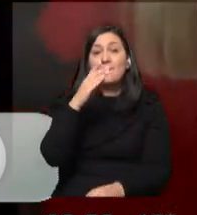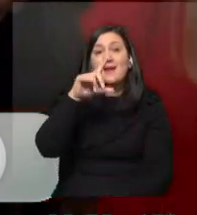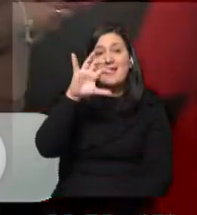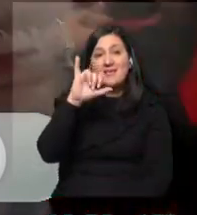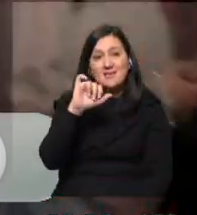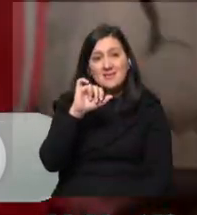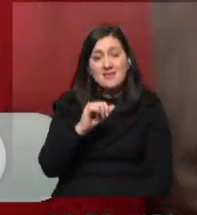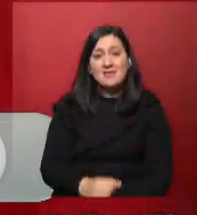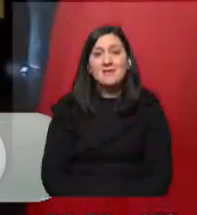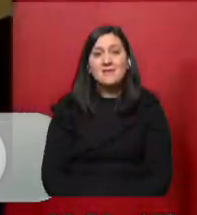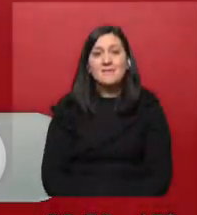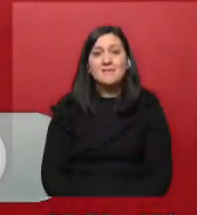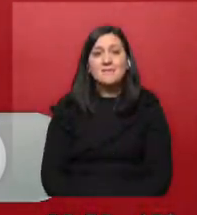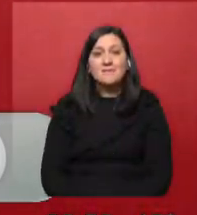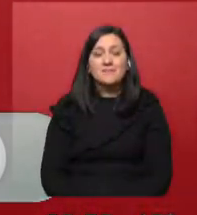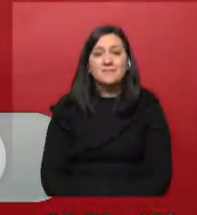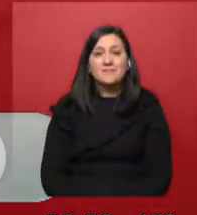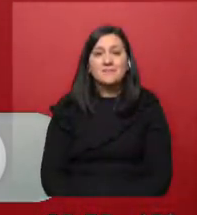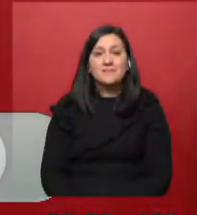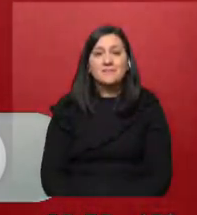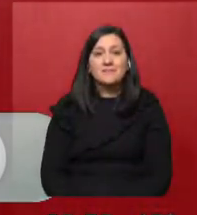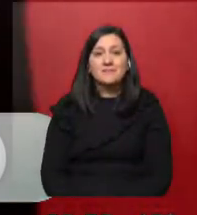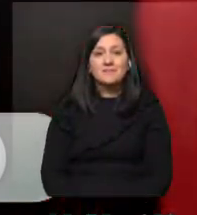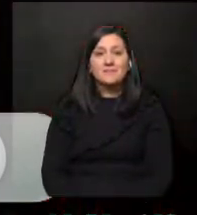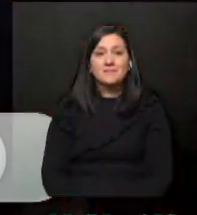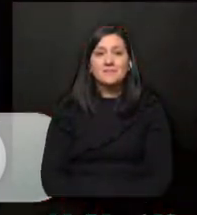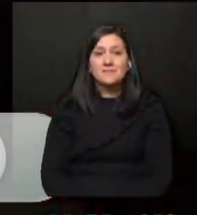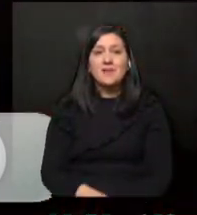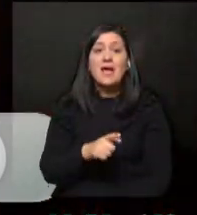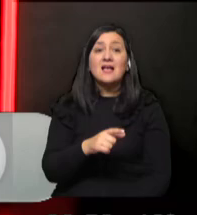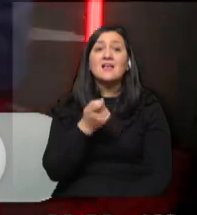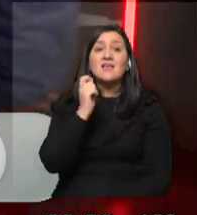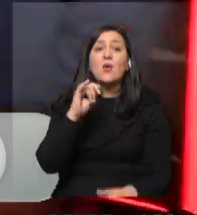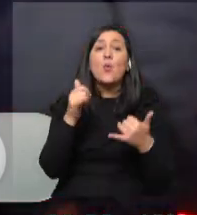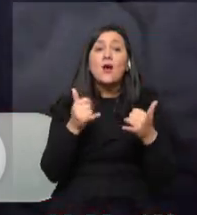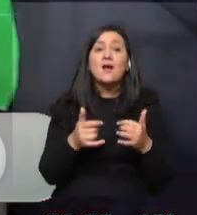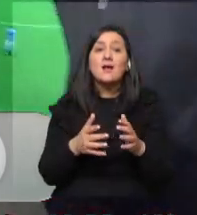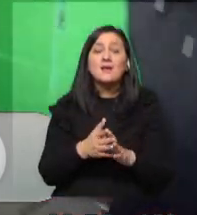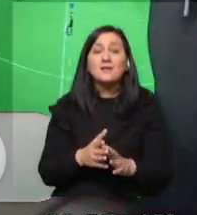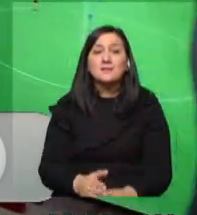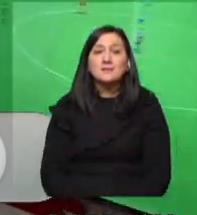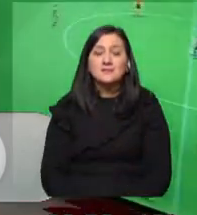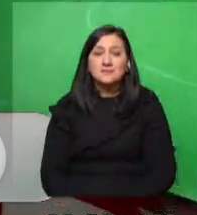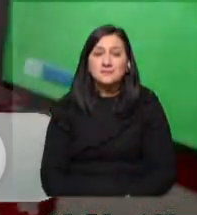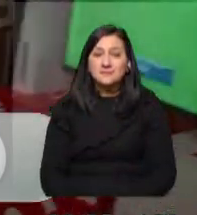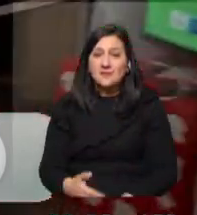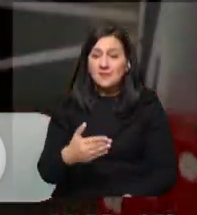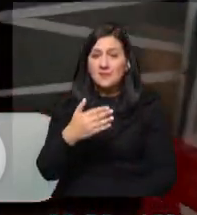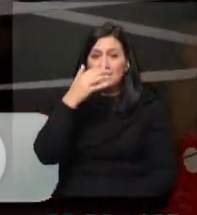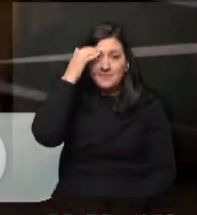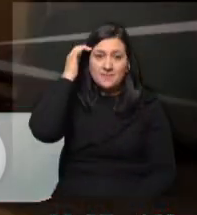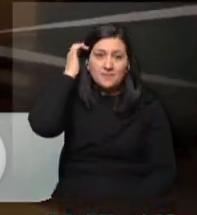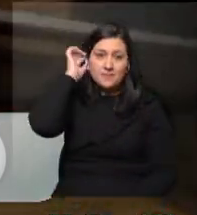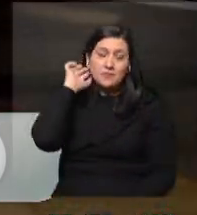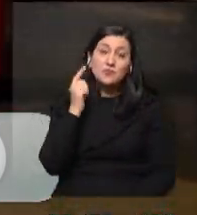si me puedo meter por acá. Permiso, buen día, ¿cómo va? ¿Acá quién está jugando? A ver, me voy a cruzar para el otro lado, enfrente del televisor. ¿Cómo